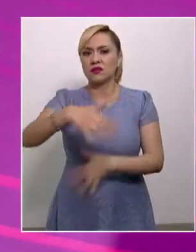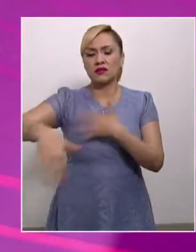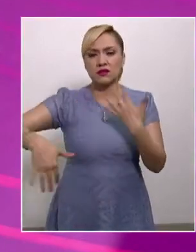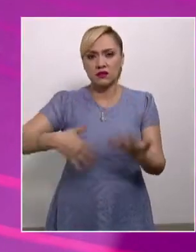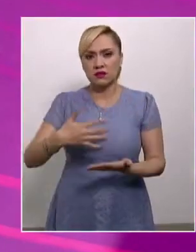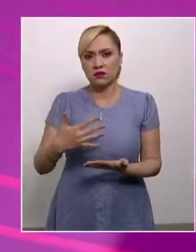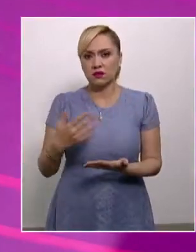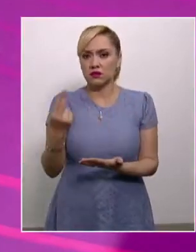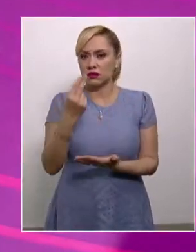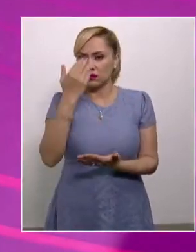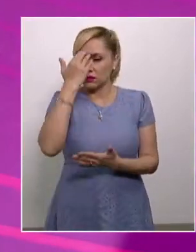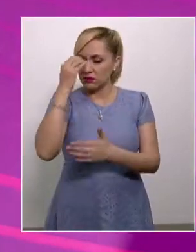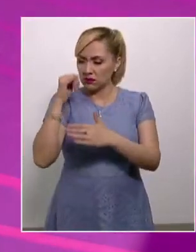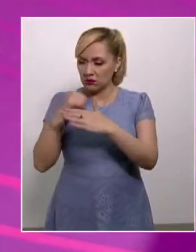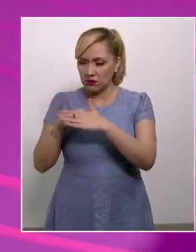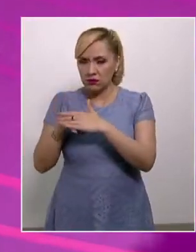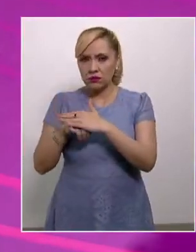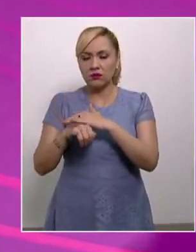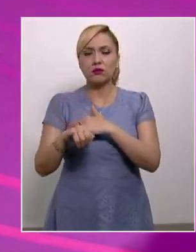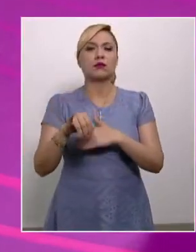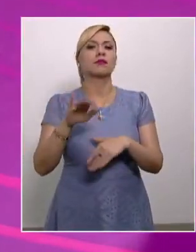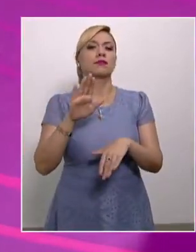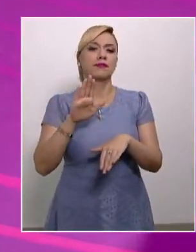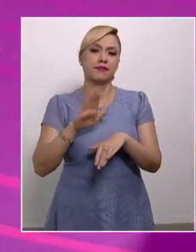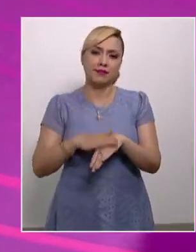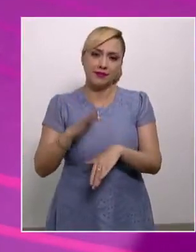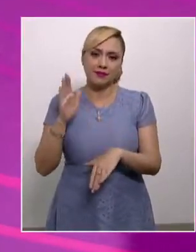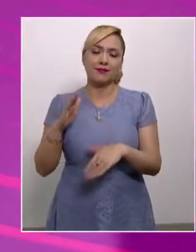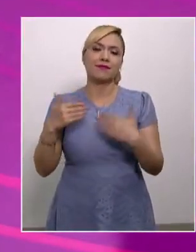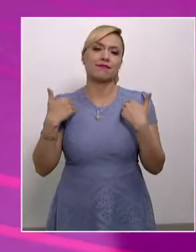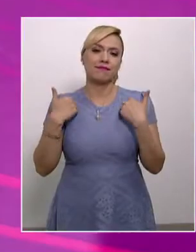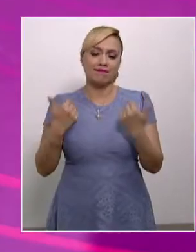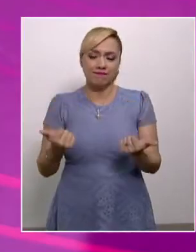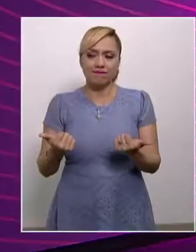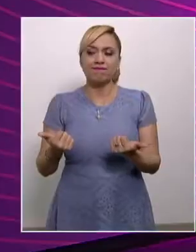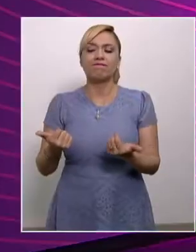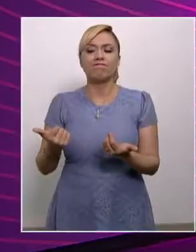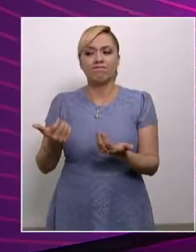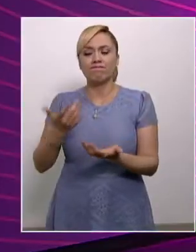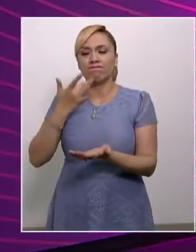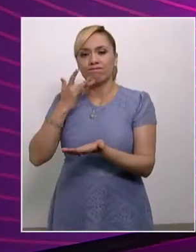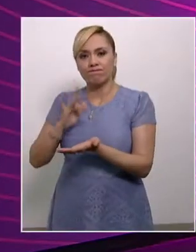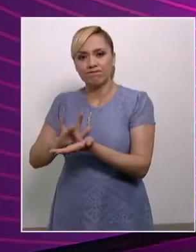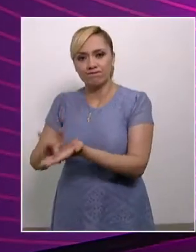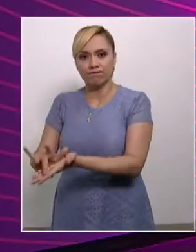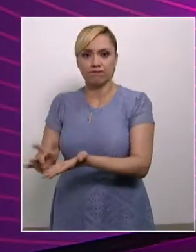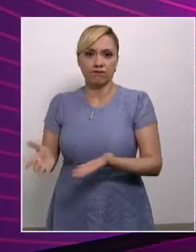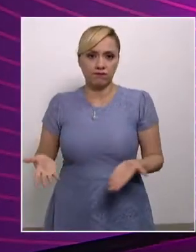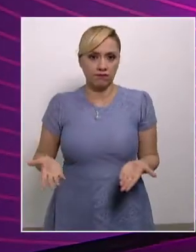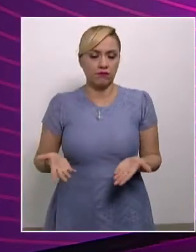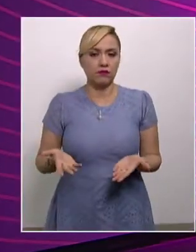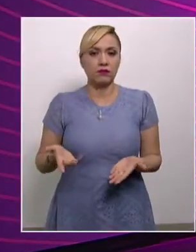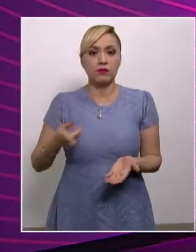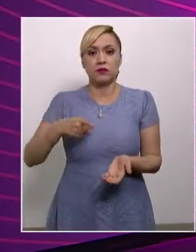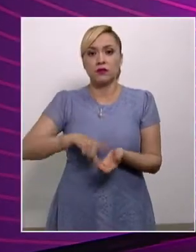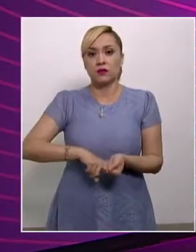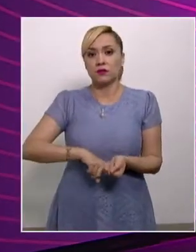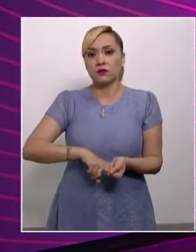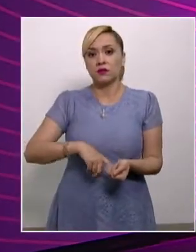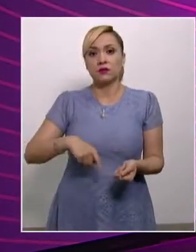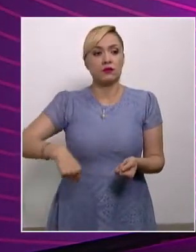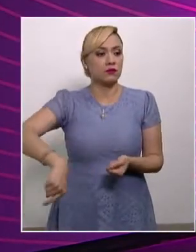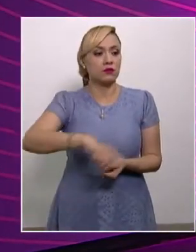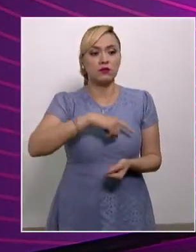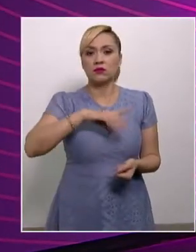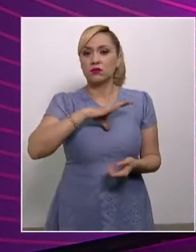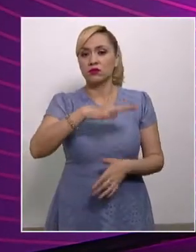Yo creo que si lo conociéramos a fondo, sería tal vez más empática la sociedad, porque lo comentaban muy bien ahorita, ¿no? Al final del día internamente tenemos desplazamientos por un tema